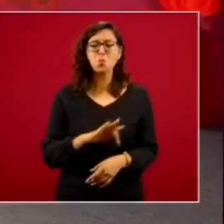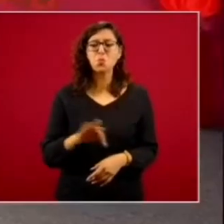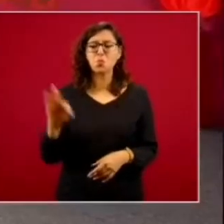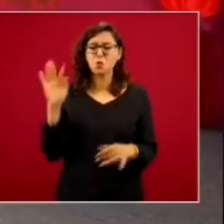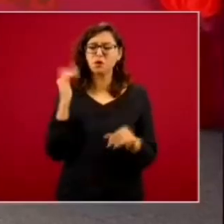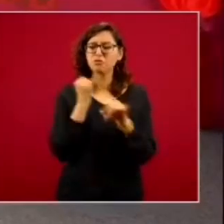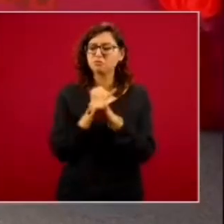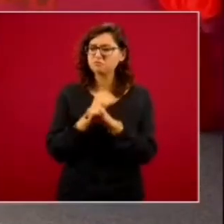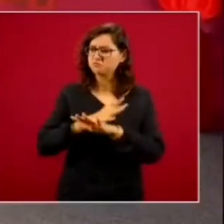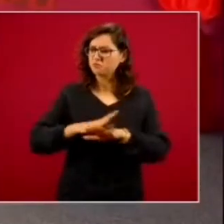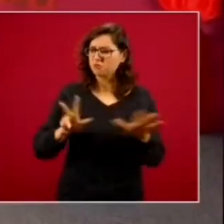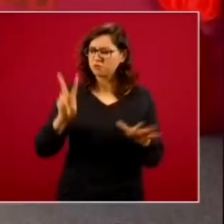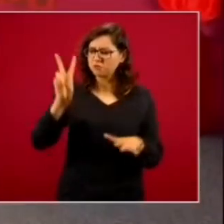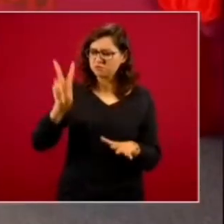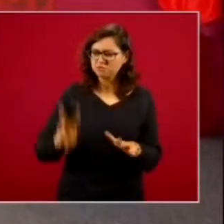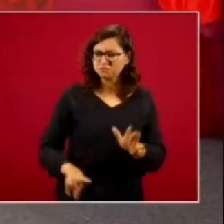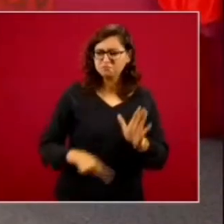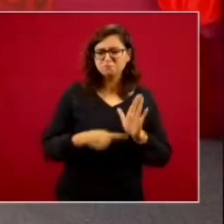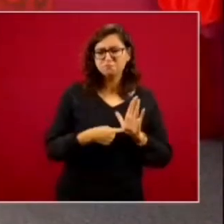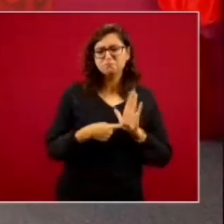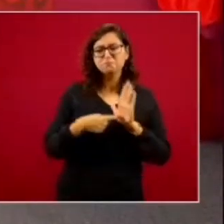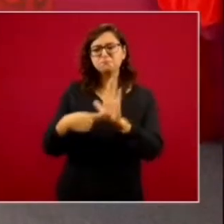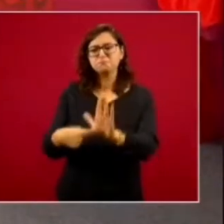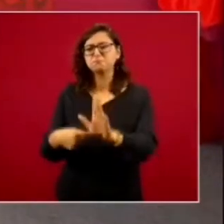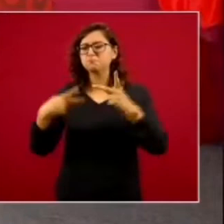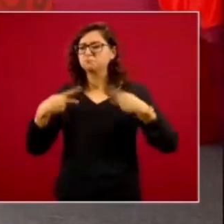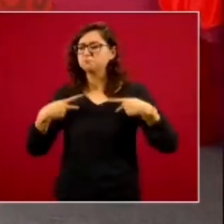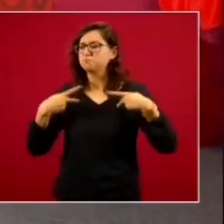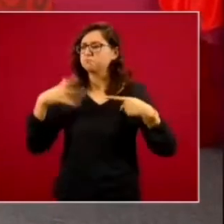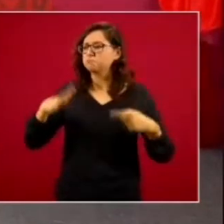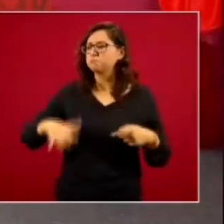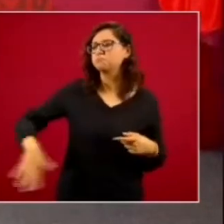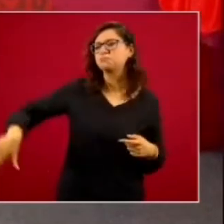transmitiendo la información al pueblo, y esto es enseñanza.